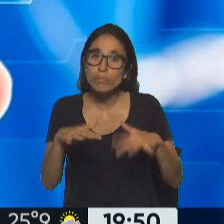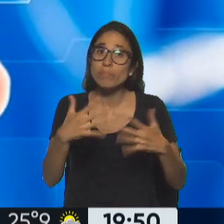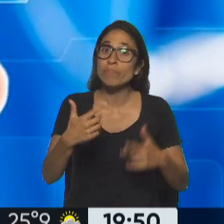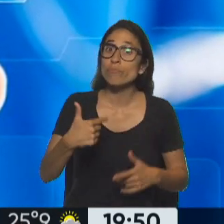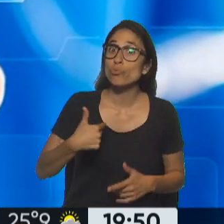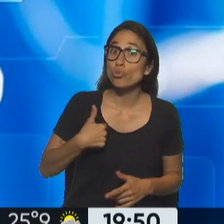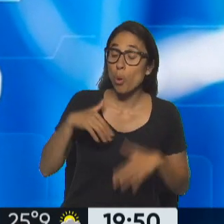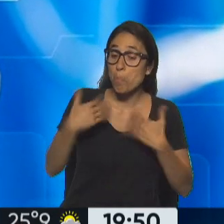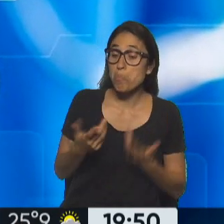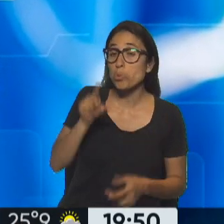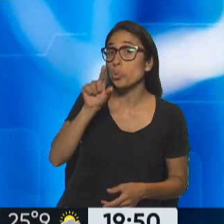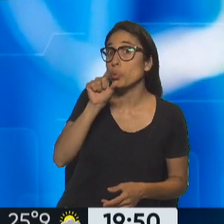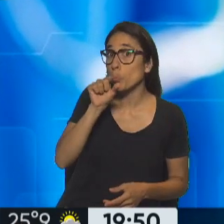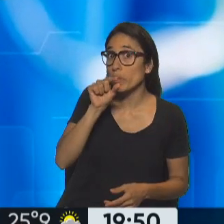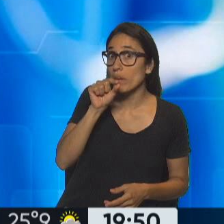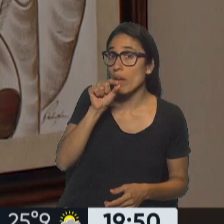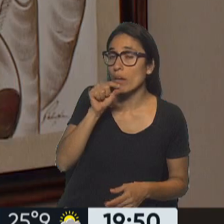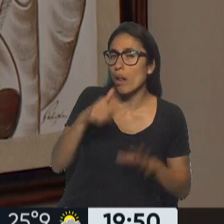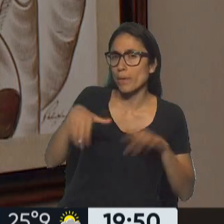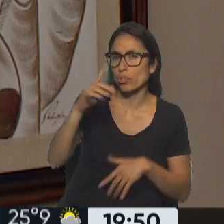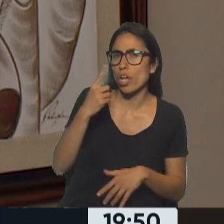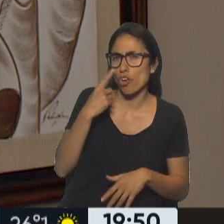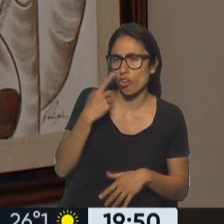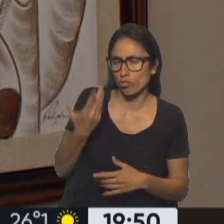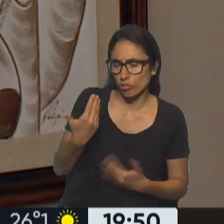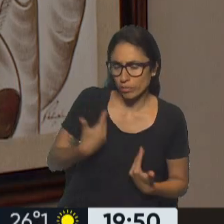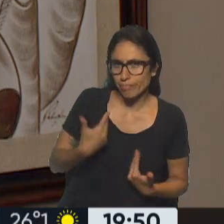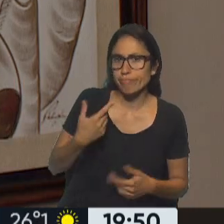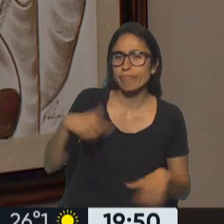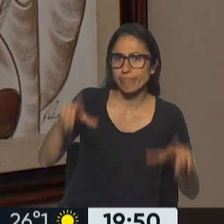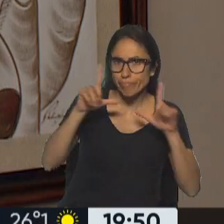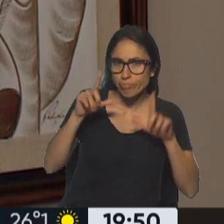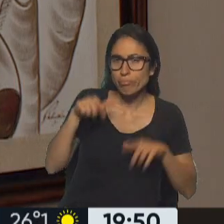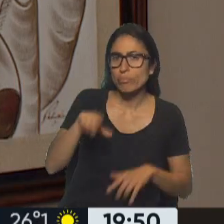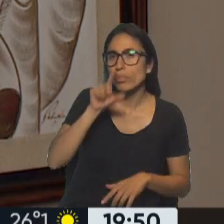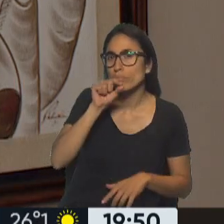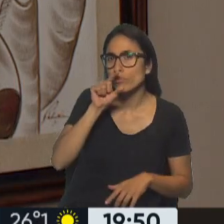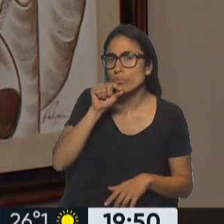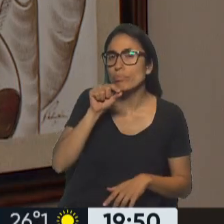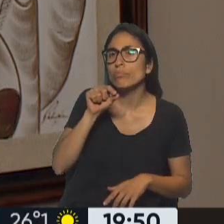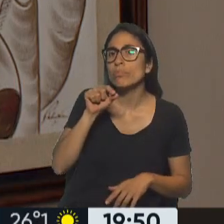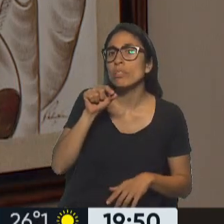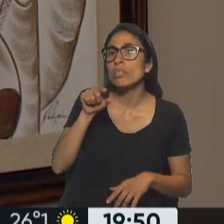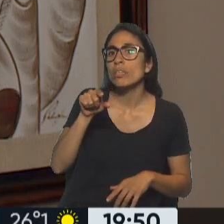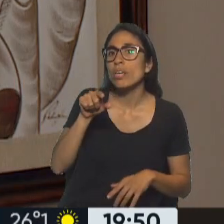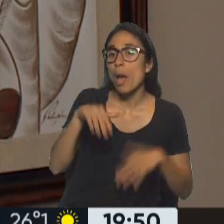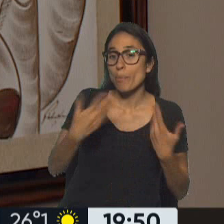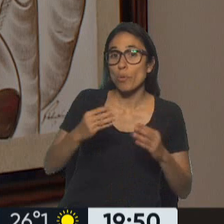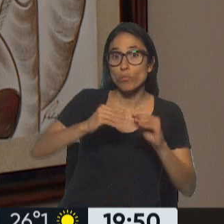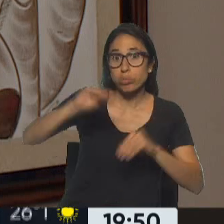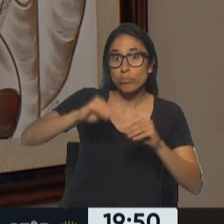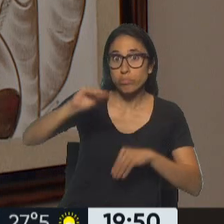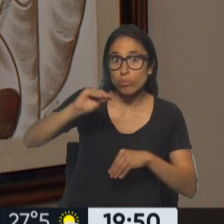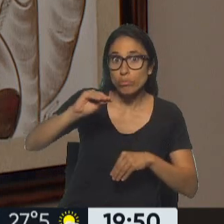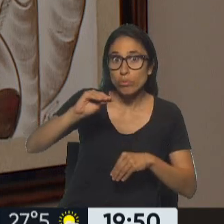personal de Twitter que ya muchos conocen es comenzar a hacer hilos Desenmascarando aquellos que utilizan la mentira como instrumento político